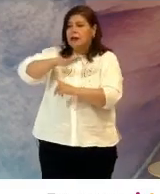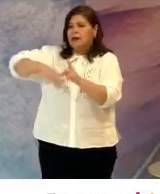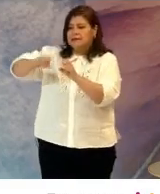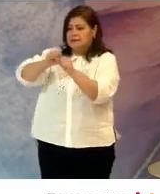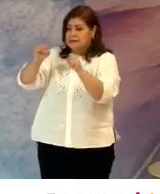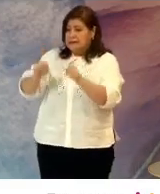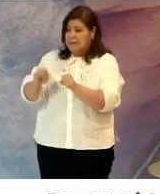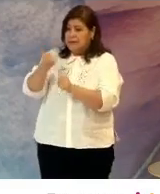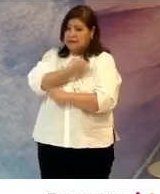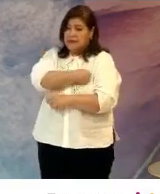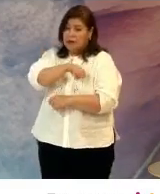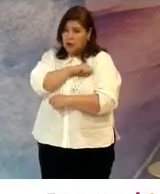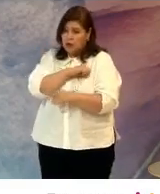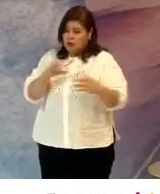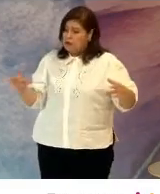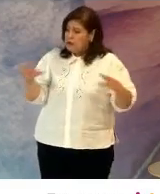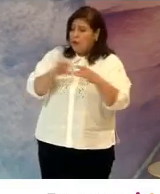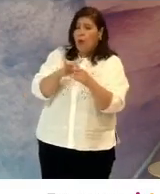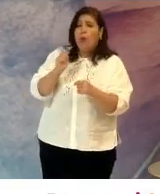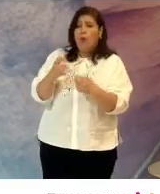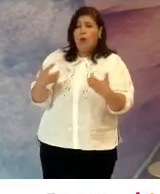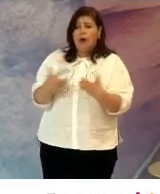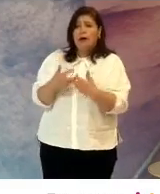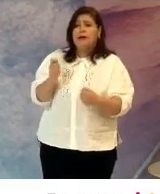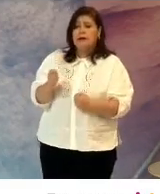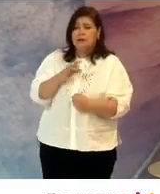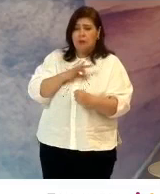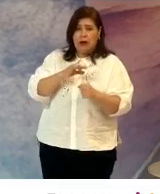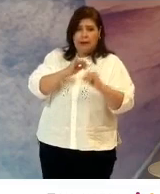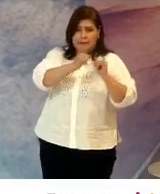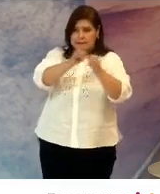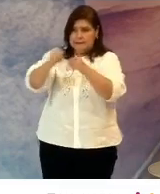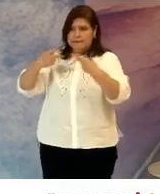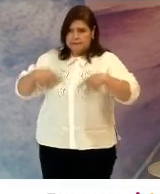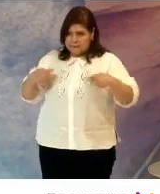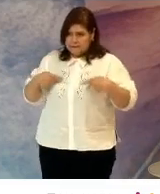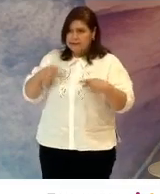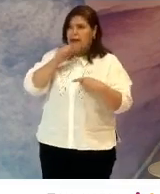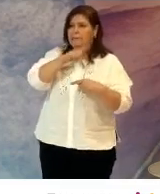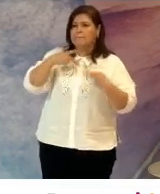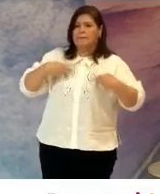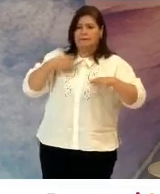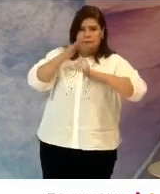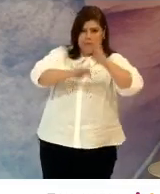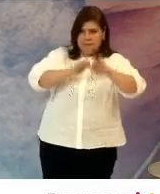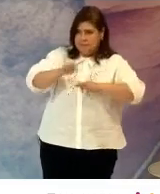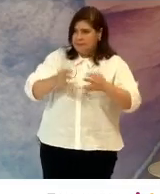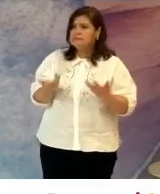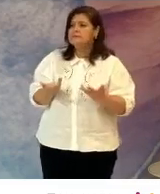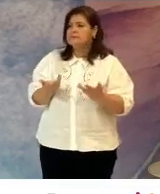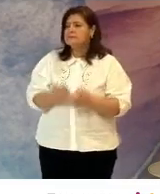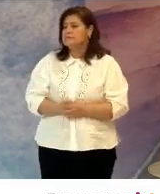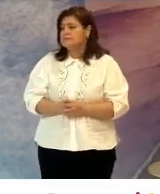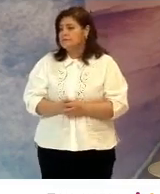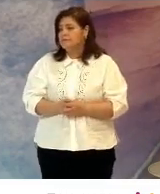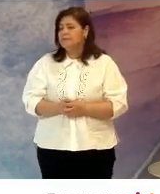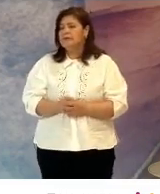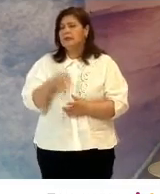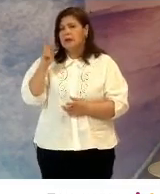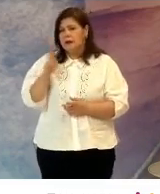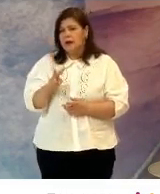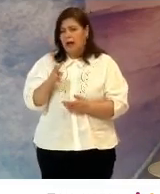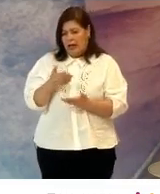desarrolla, se relaciona con los ciudadanos y los pacientes. Y de allí,